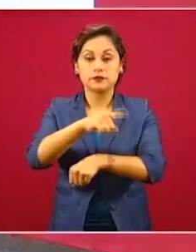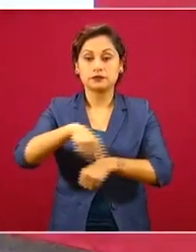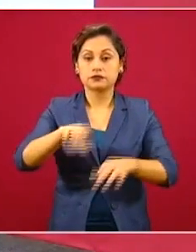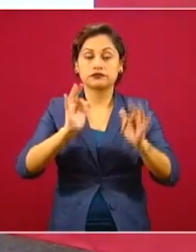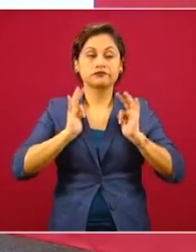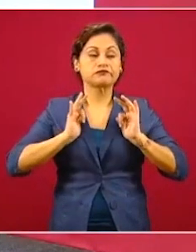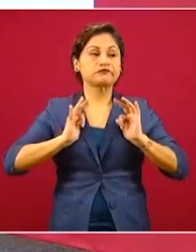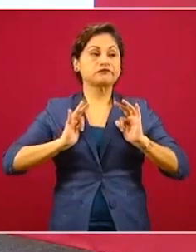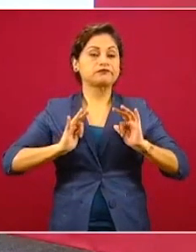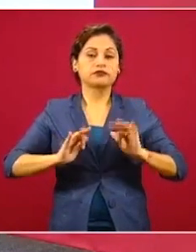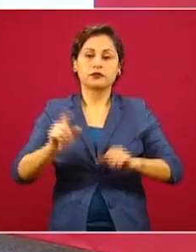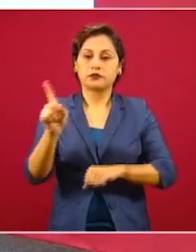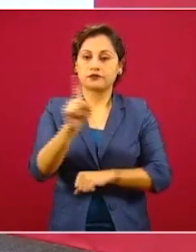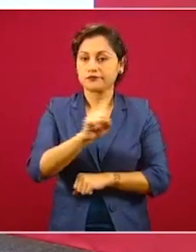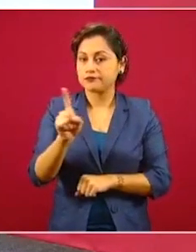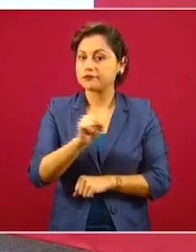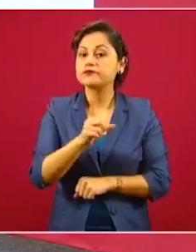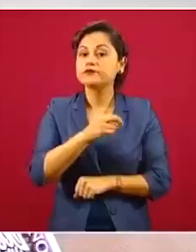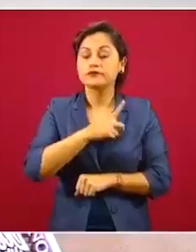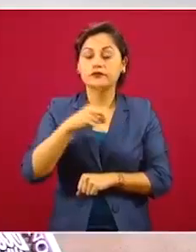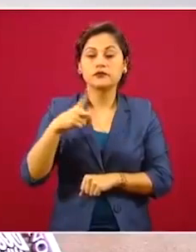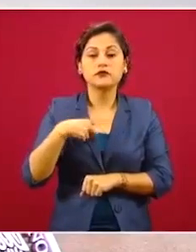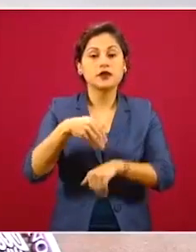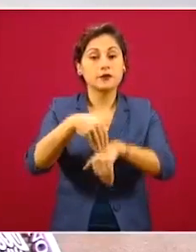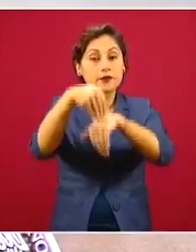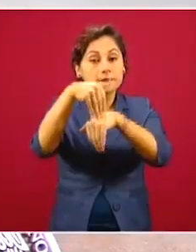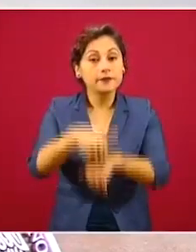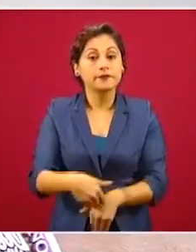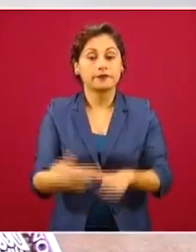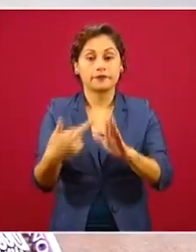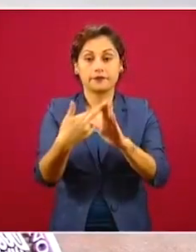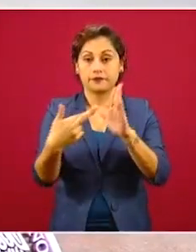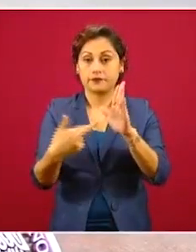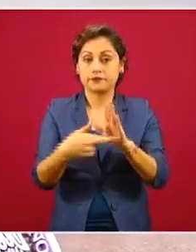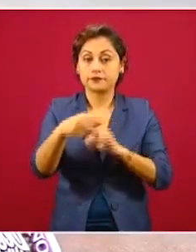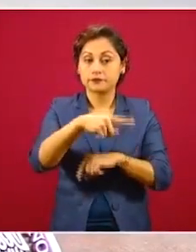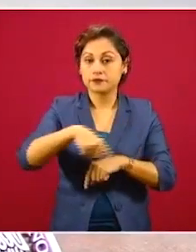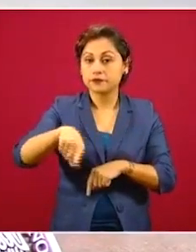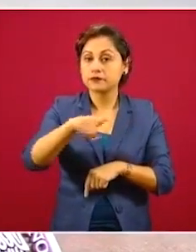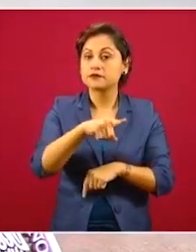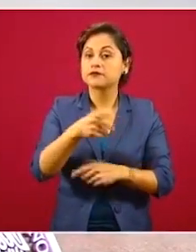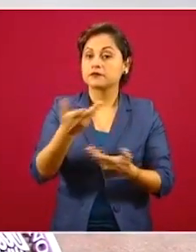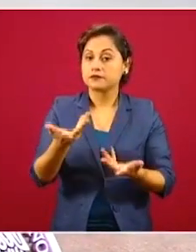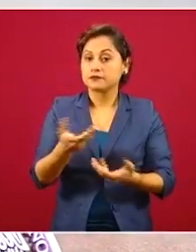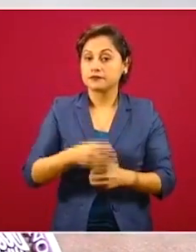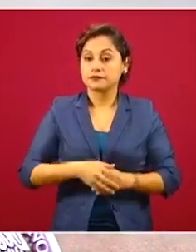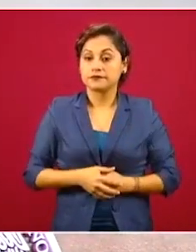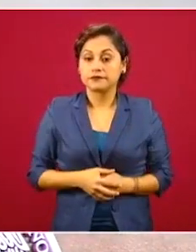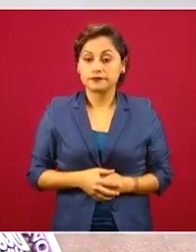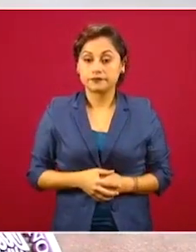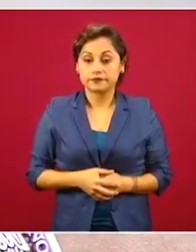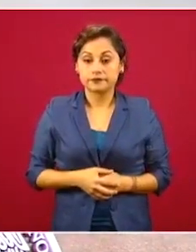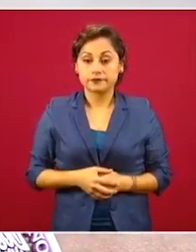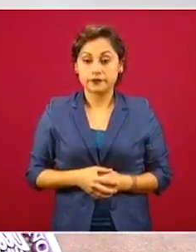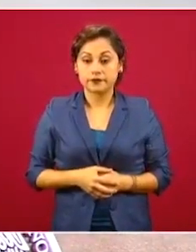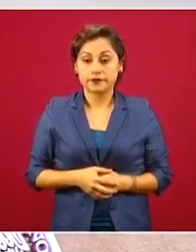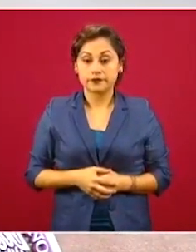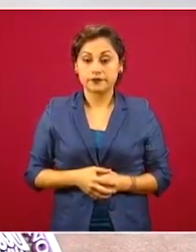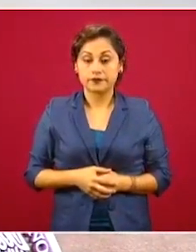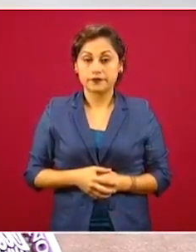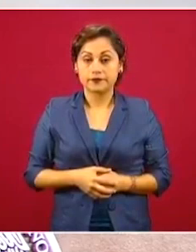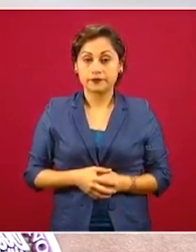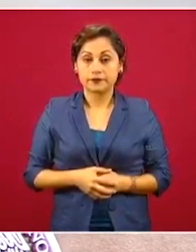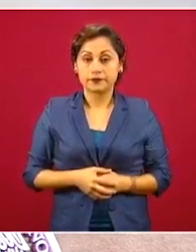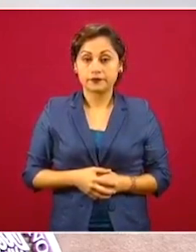las medidas y para que se cumpla si esas son la determinó digamos dentro de las determinaciones